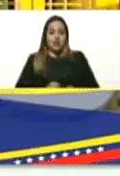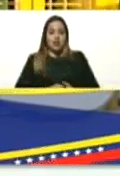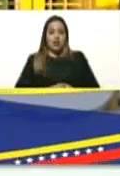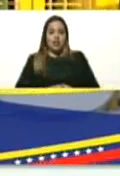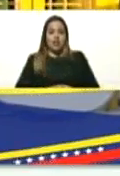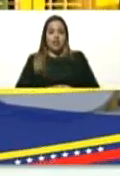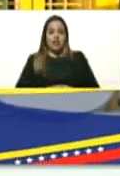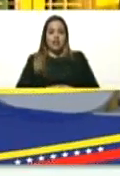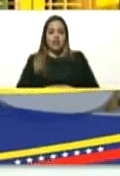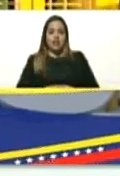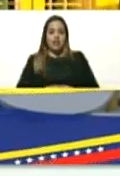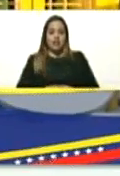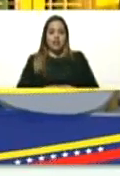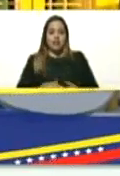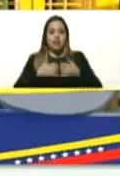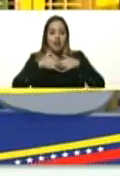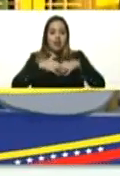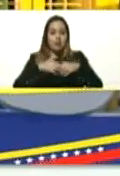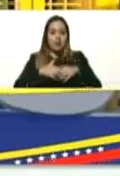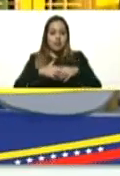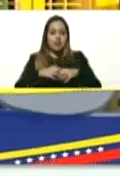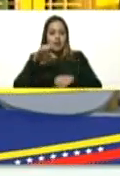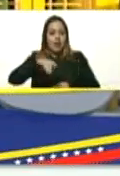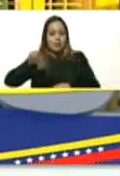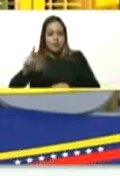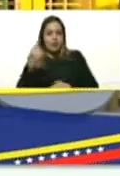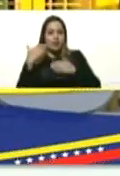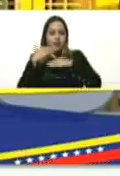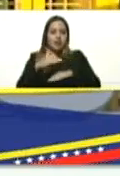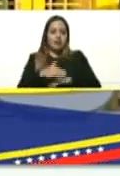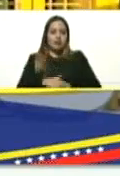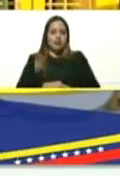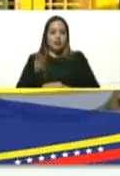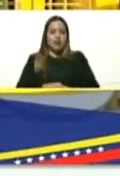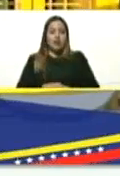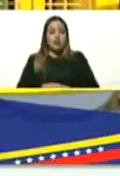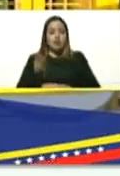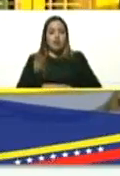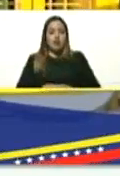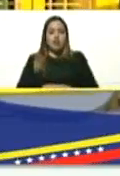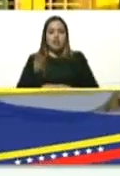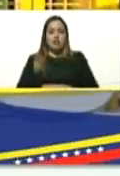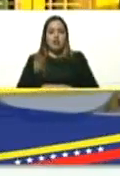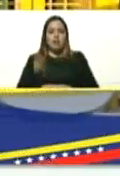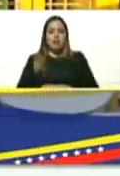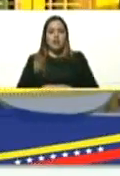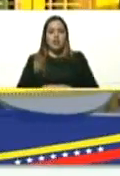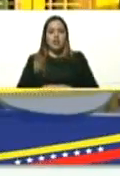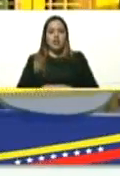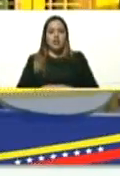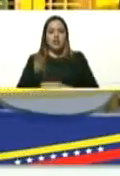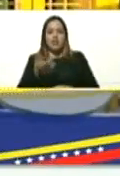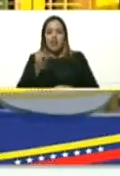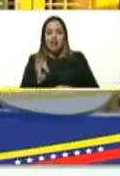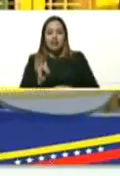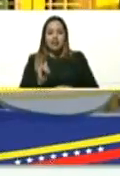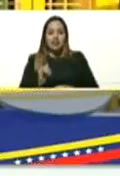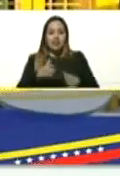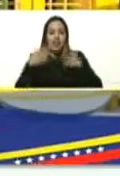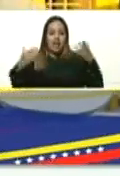empresas estatales de primer nivel que tienen la gran tarea de